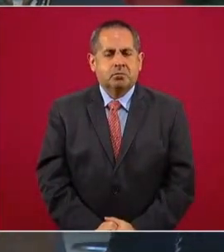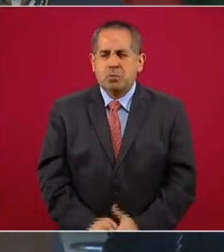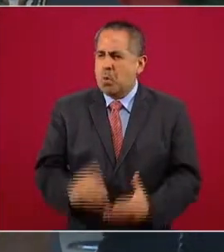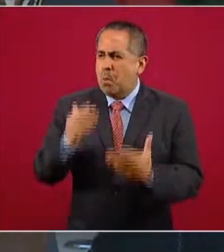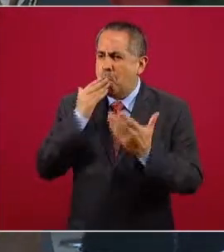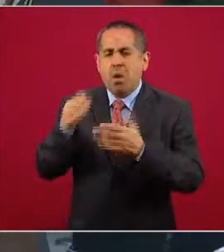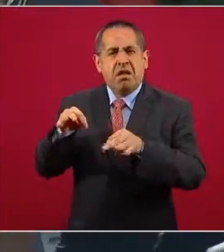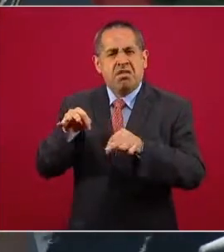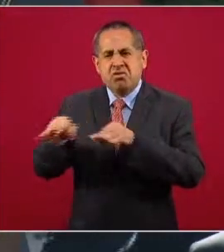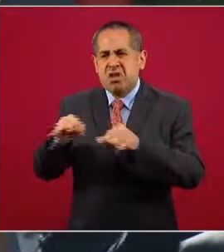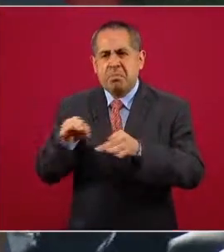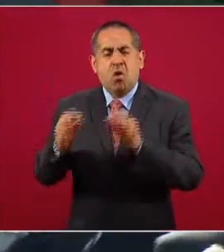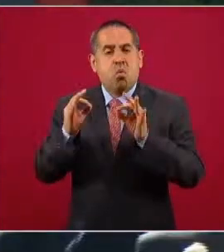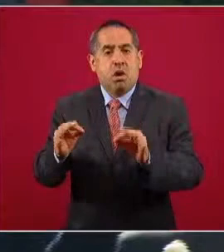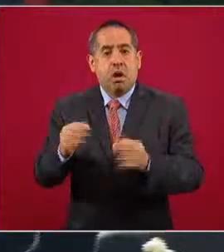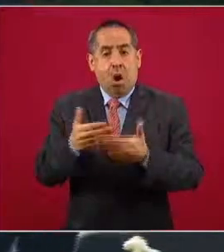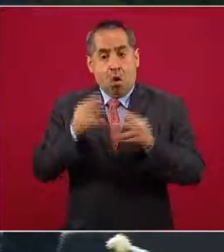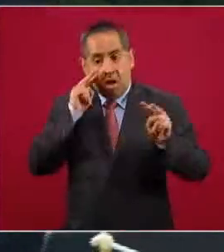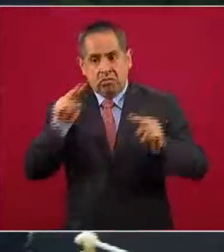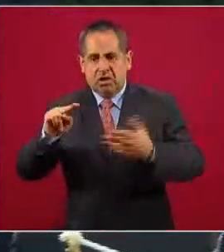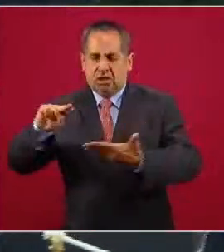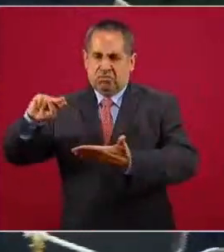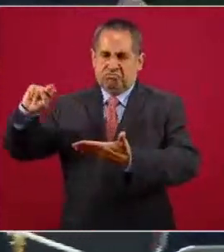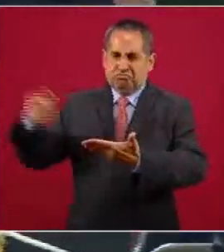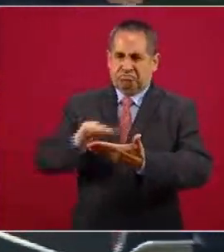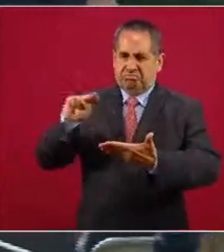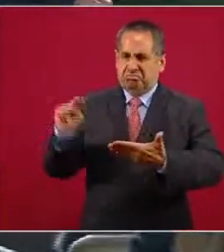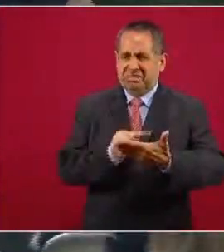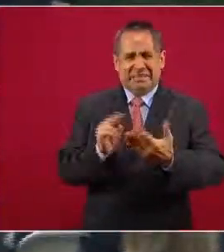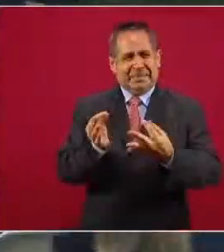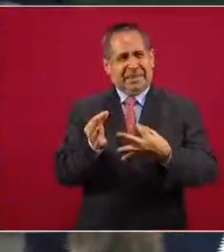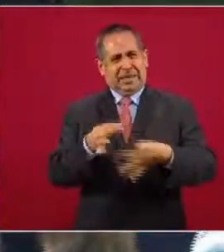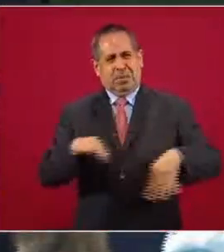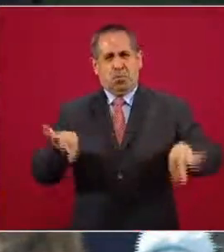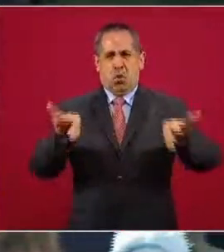ahora firmaremos un documento muy importante